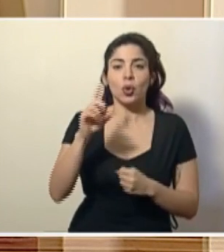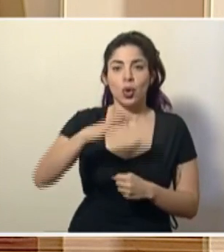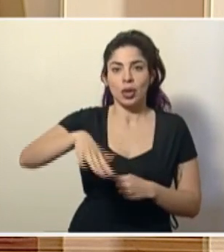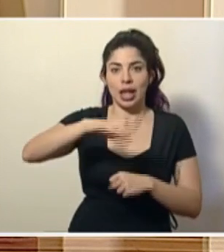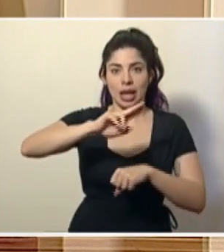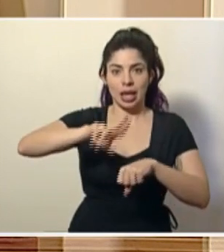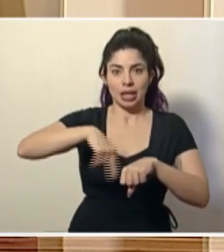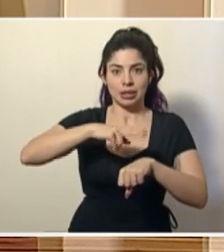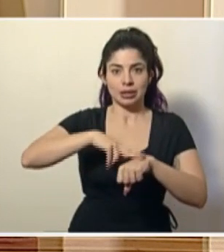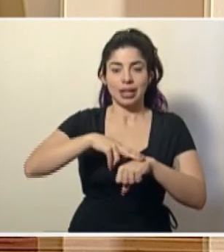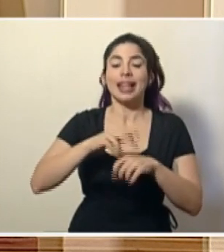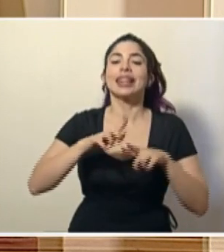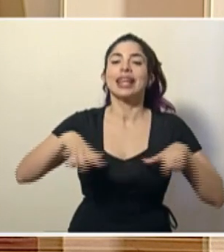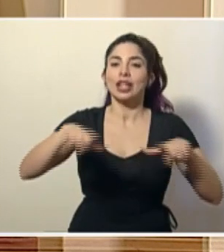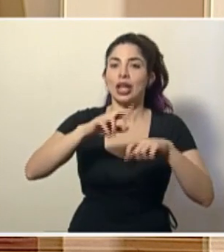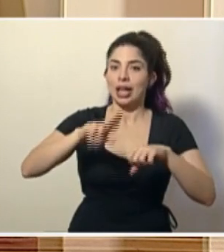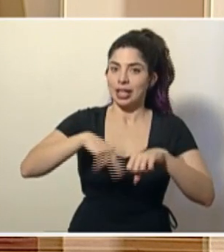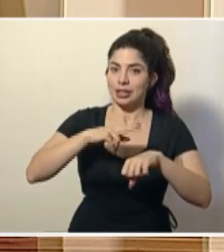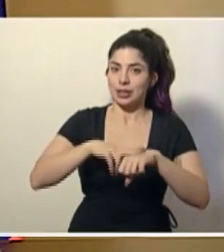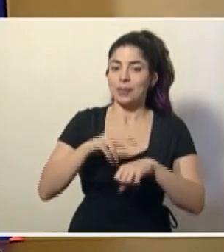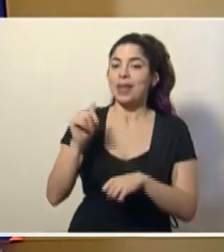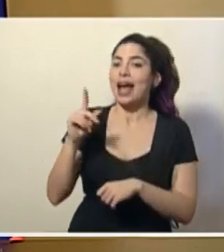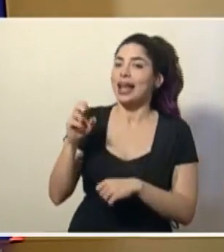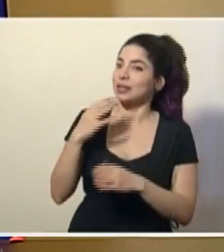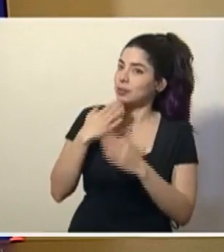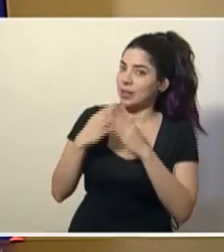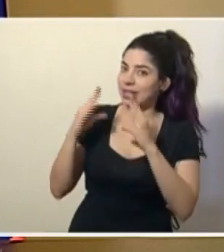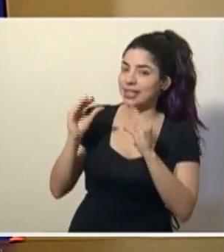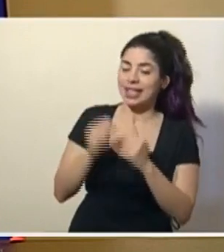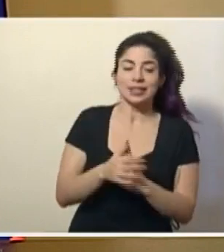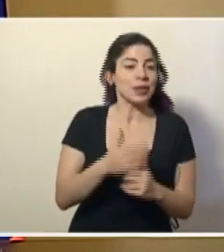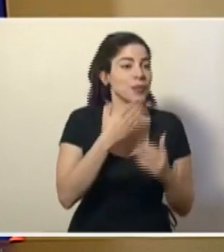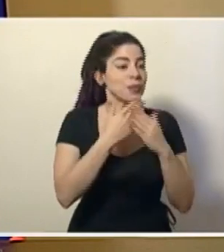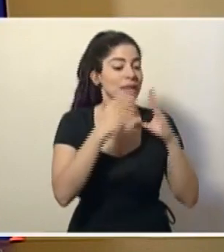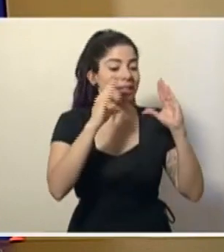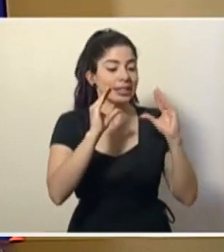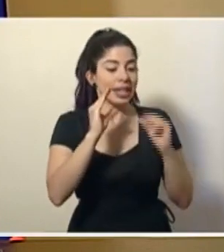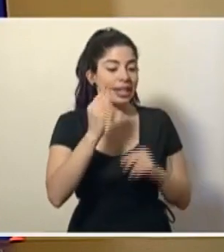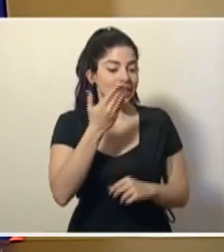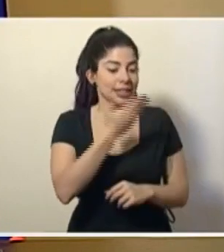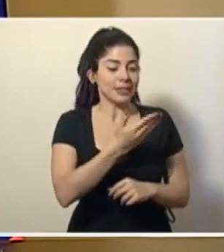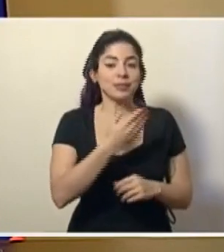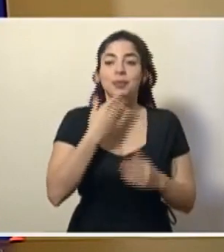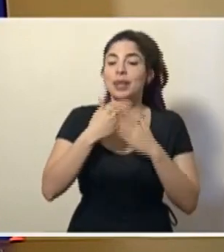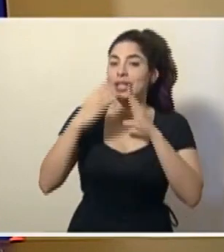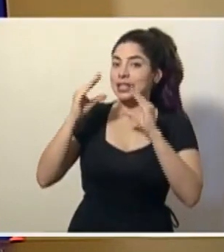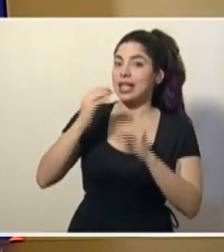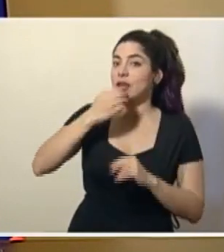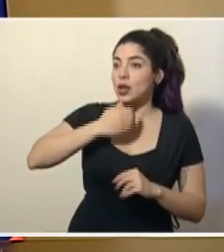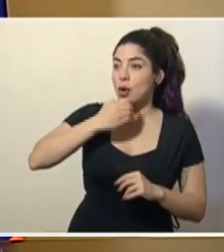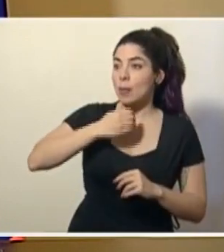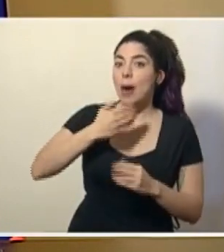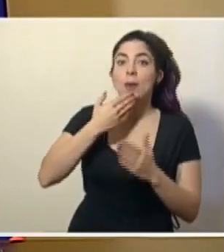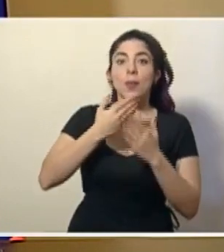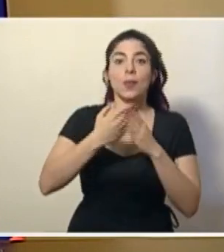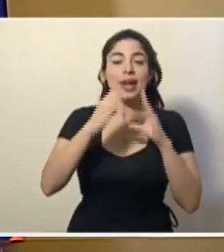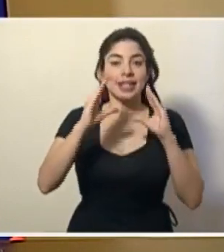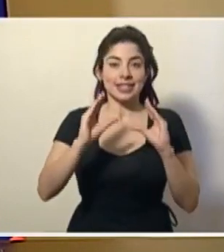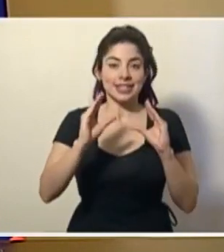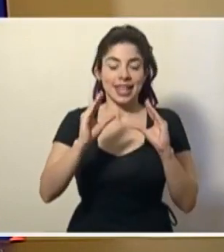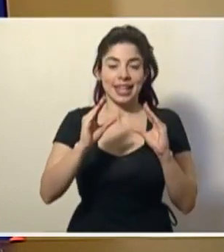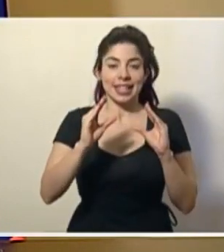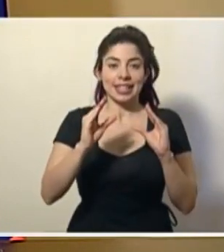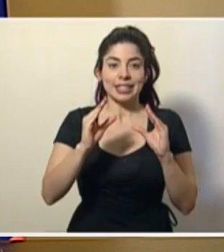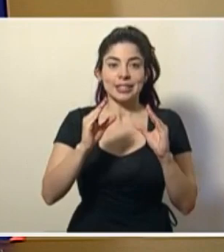Nacional. Perdón, el territorio nacional. Don Alex, pues buenas tardes. Muy buenas tardes, don Román, muy buenas tardes